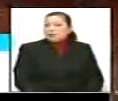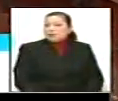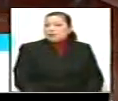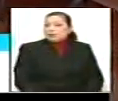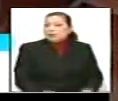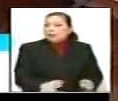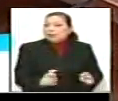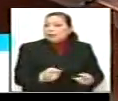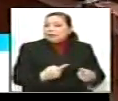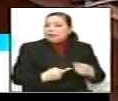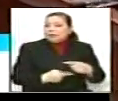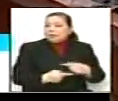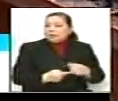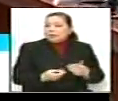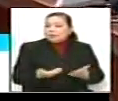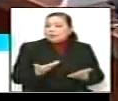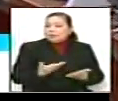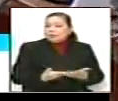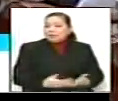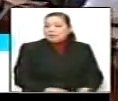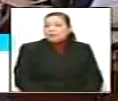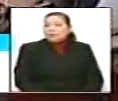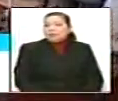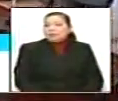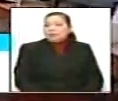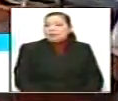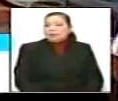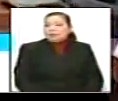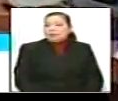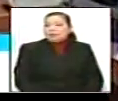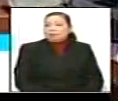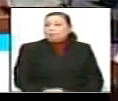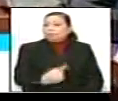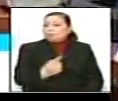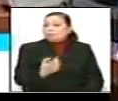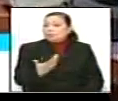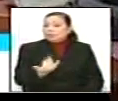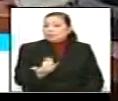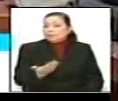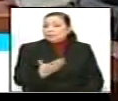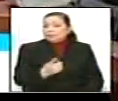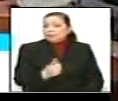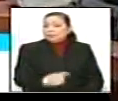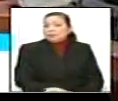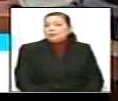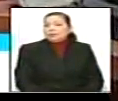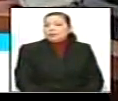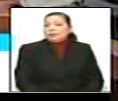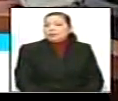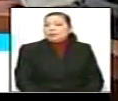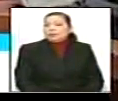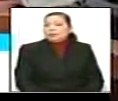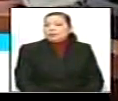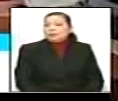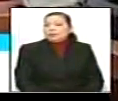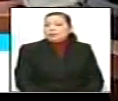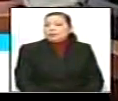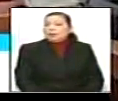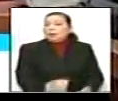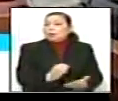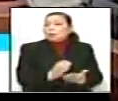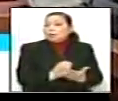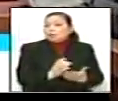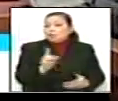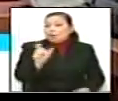que este tema tenga que venir a subsanarse en el ejercicio de un perfil. Y eso es lo cuestionable. Lo cuestionable es que yo contrato